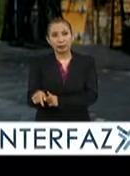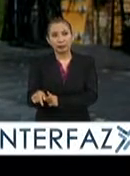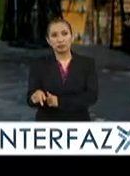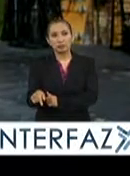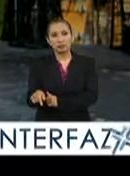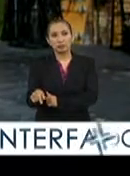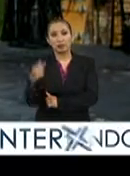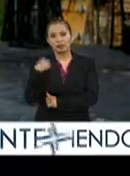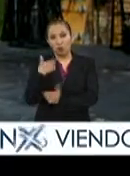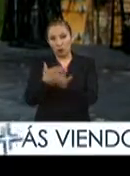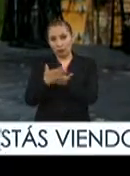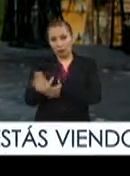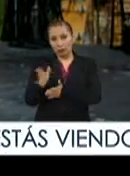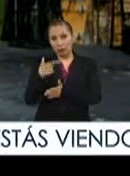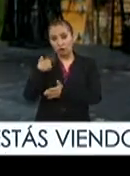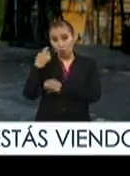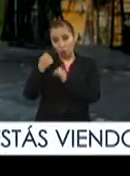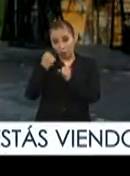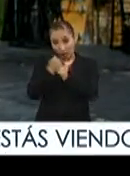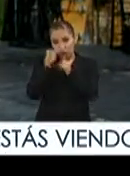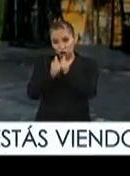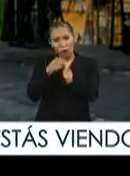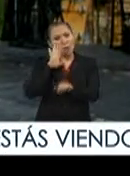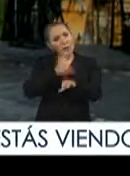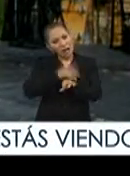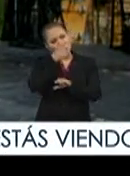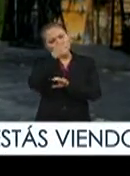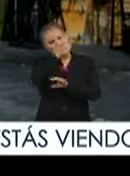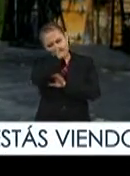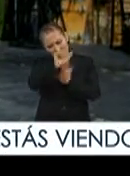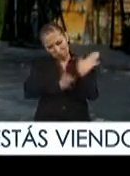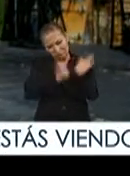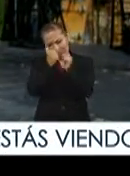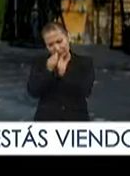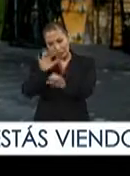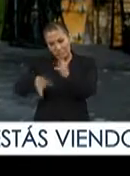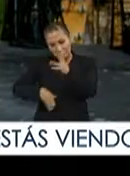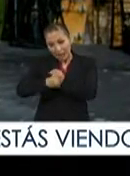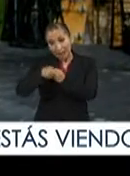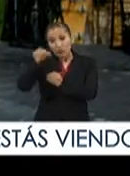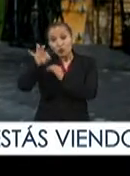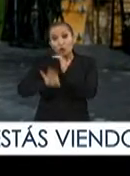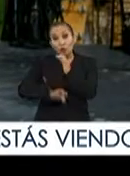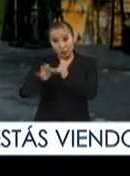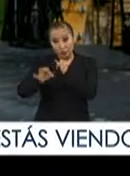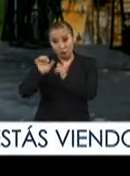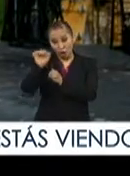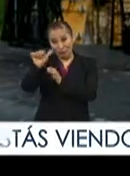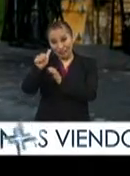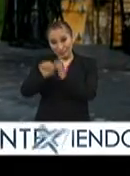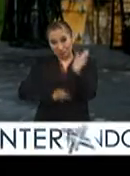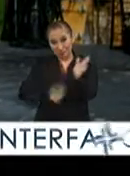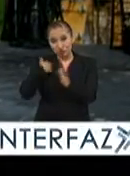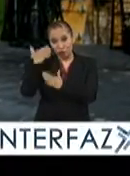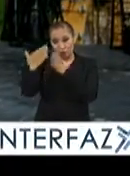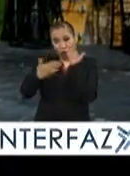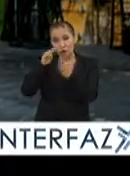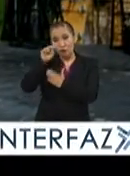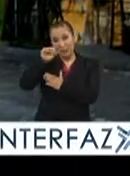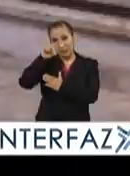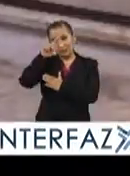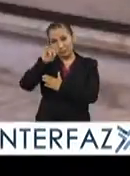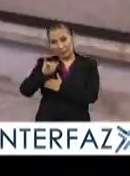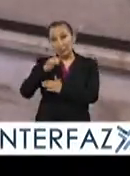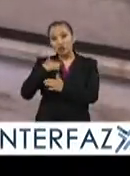Yo, aparte de quedar ese año, pedí más un semestre. Y en ese último semestre que yo estaba cursando en la UNESPI,